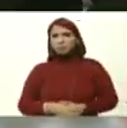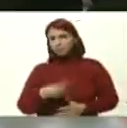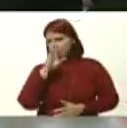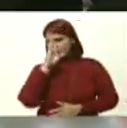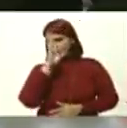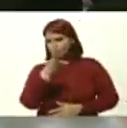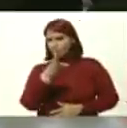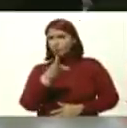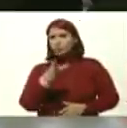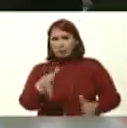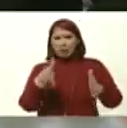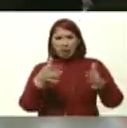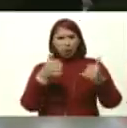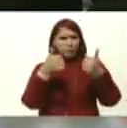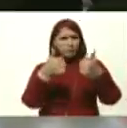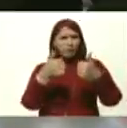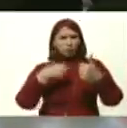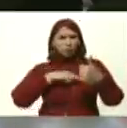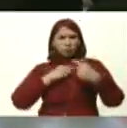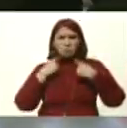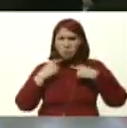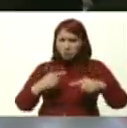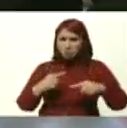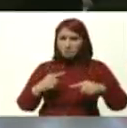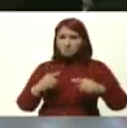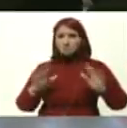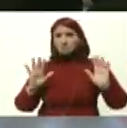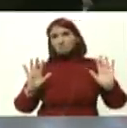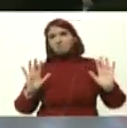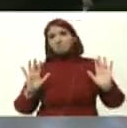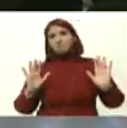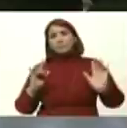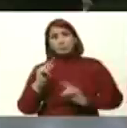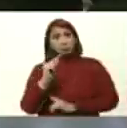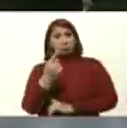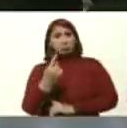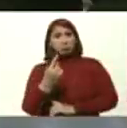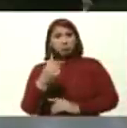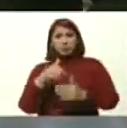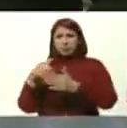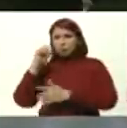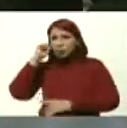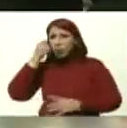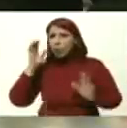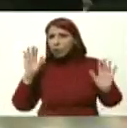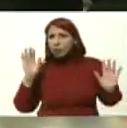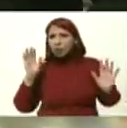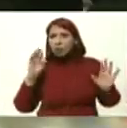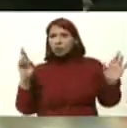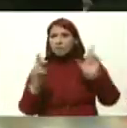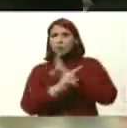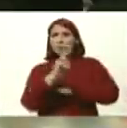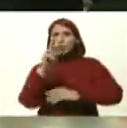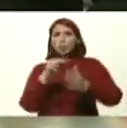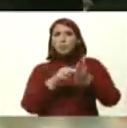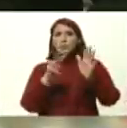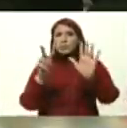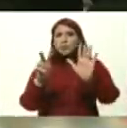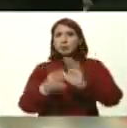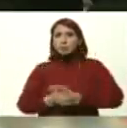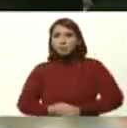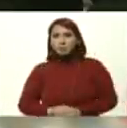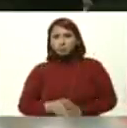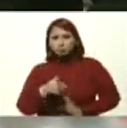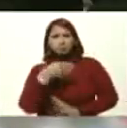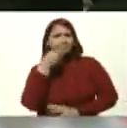ganado bien. Hemos perdido una primera elección, ¿te acuerdas? La reforma 2007. Estabas